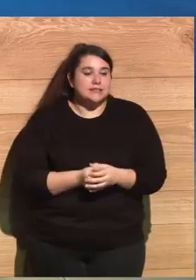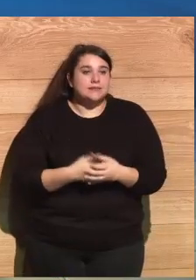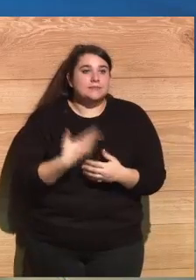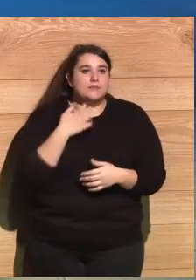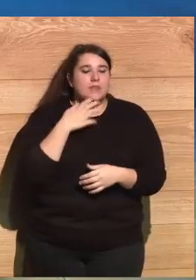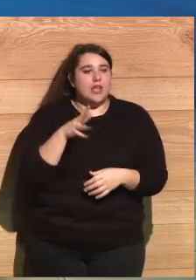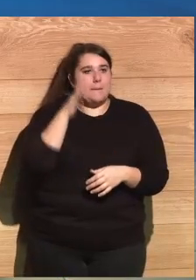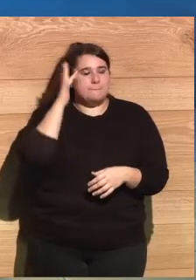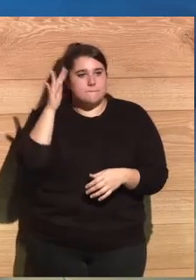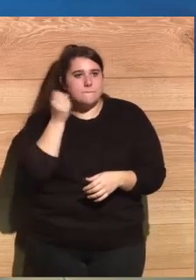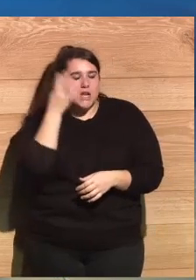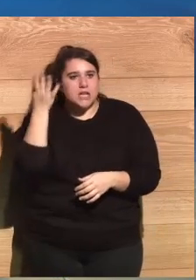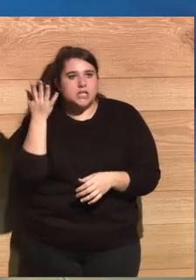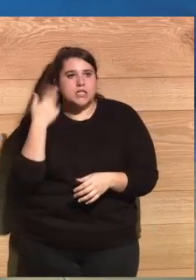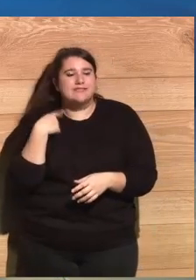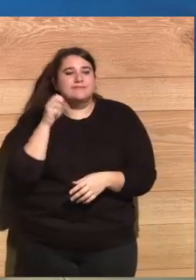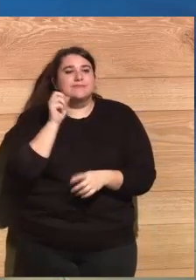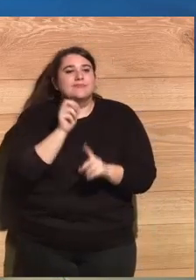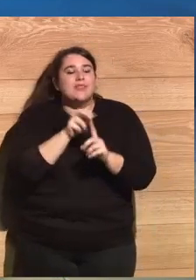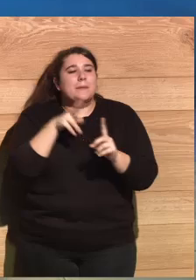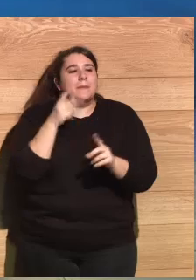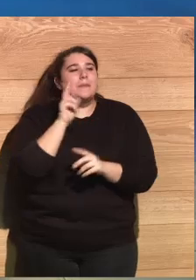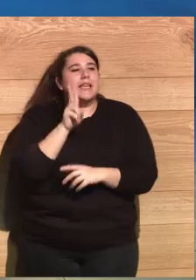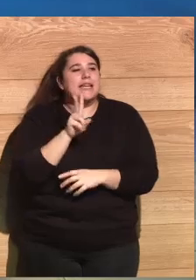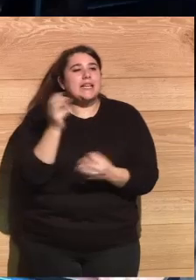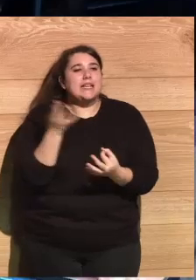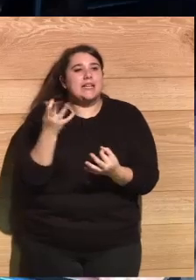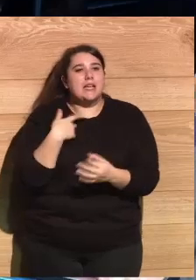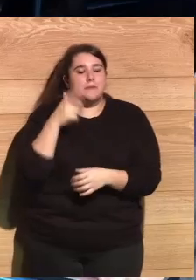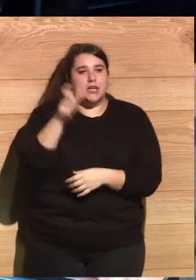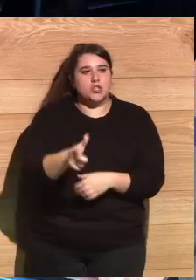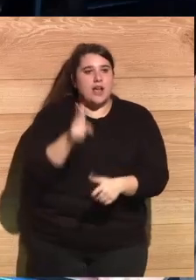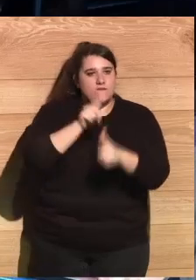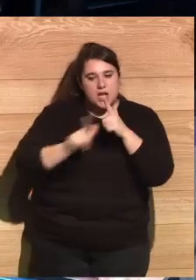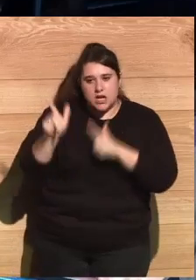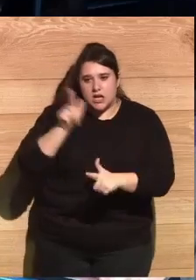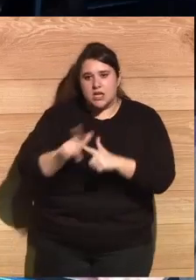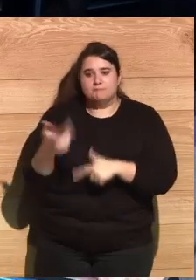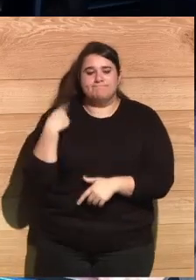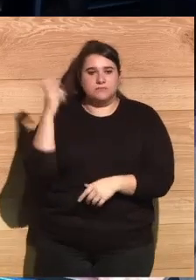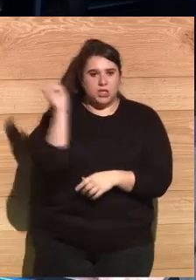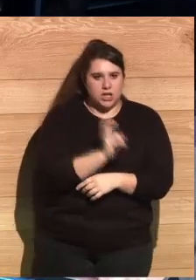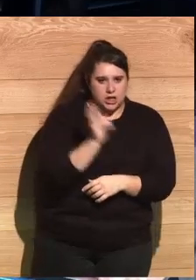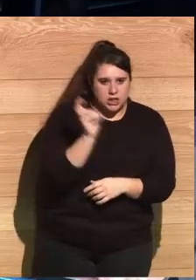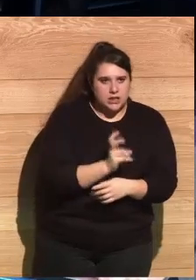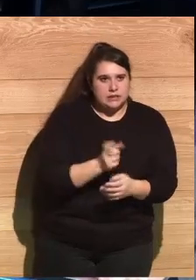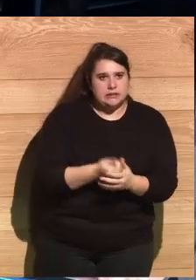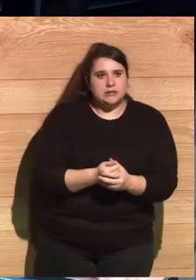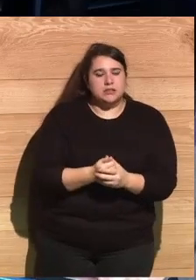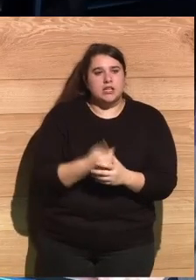imaginario al español lo ven como el viajero, al que ha estado, el que ha pasado por aquí antes pasó un